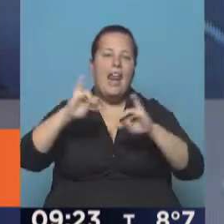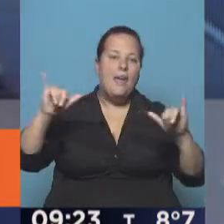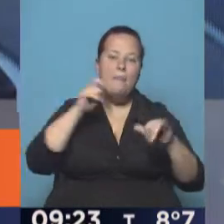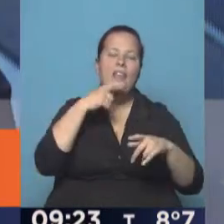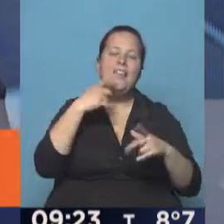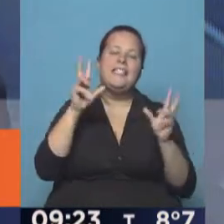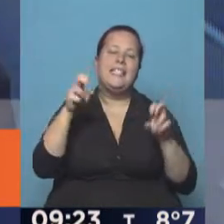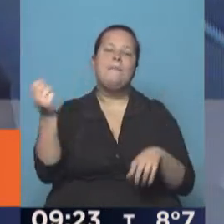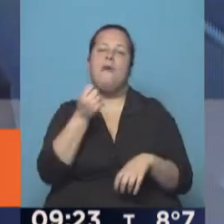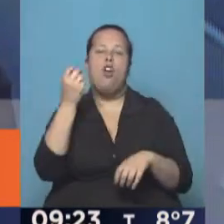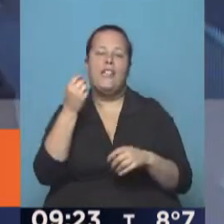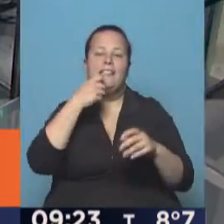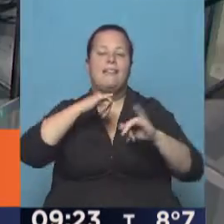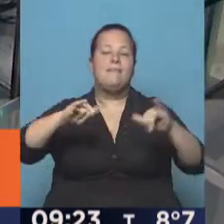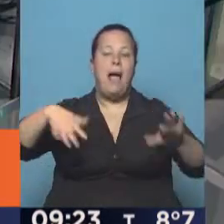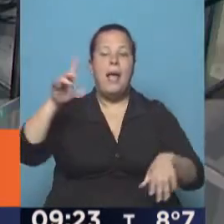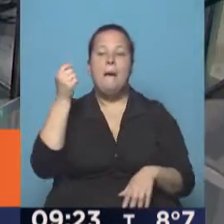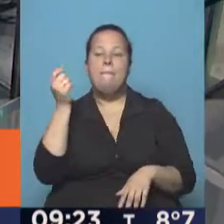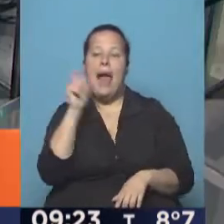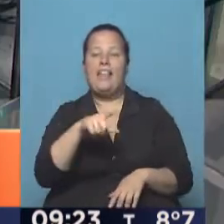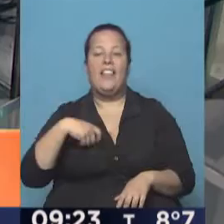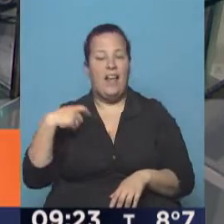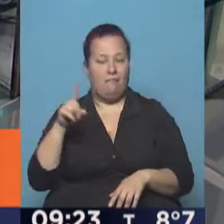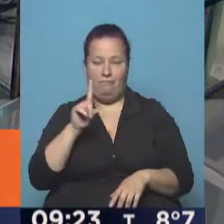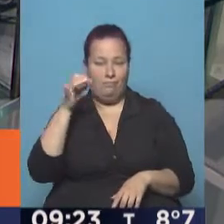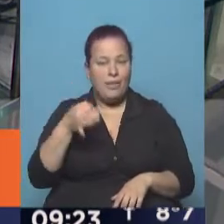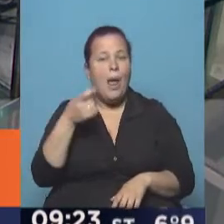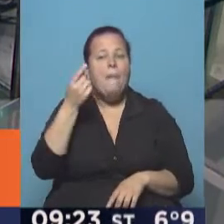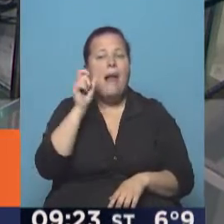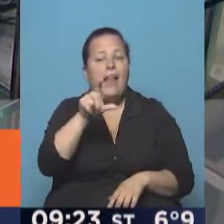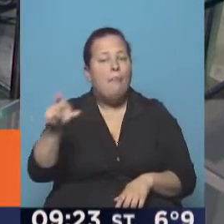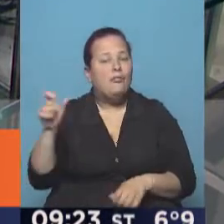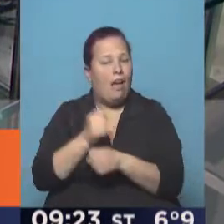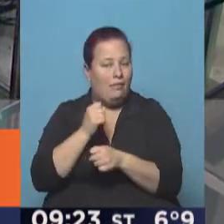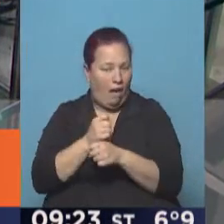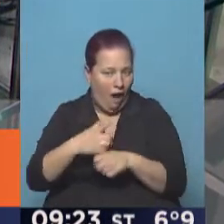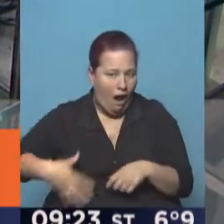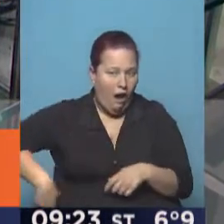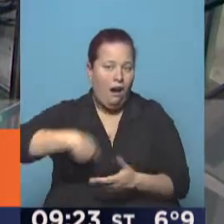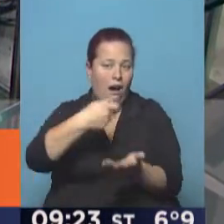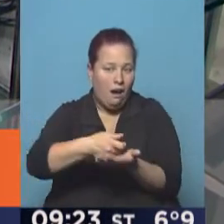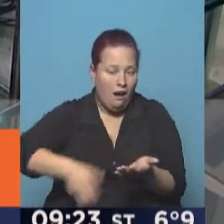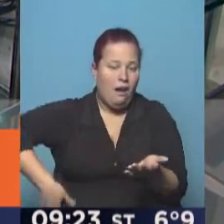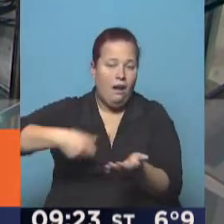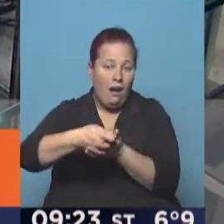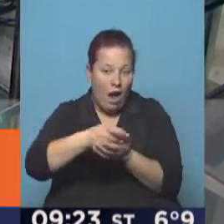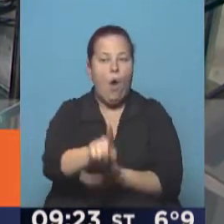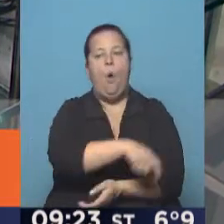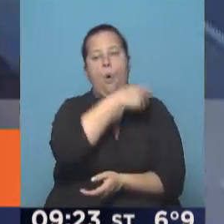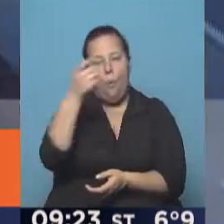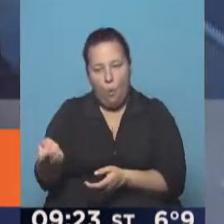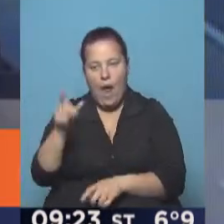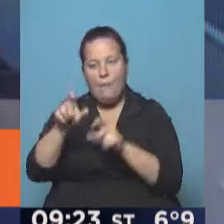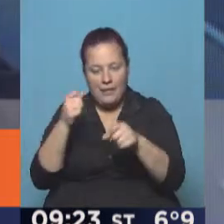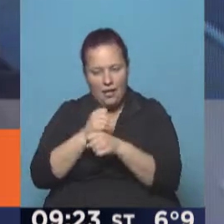que es más importante o que vende más, es decir, es plata de los gremios, en realidad es plata de los trabajadores que en este momento está volviendo a los